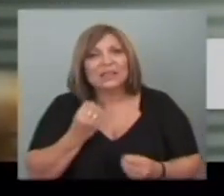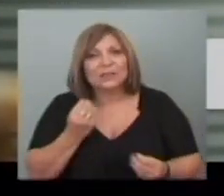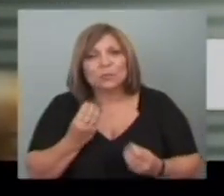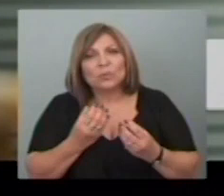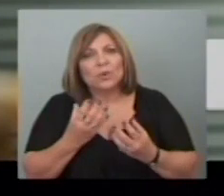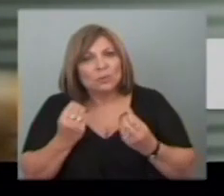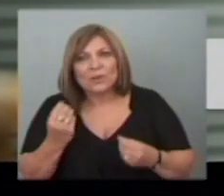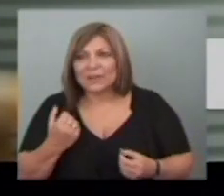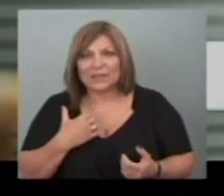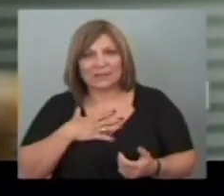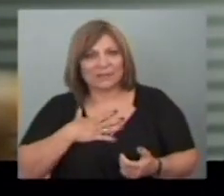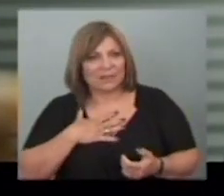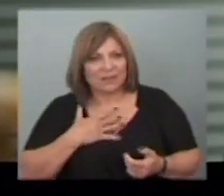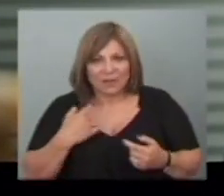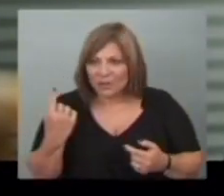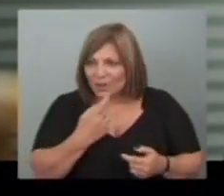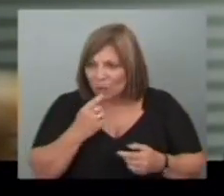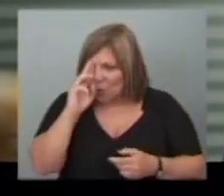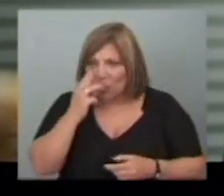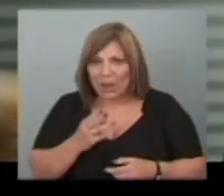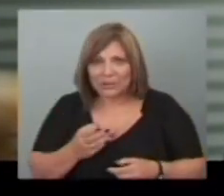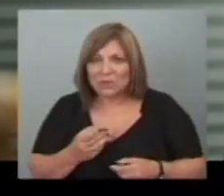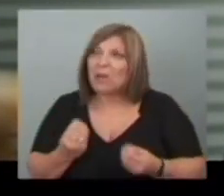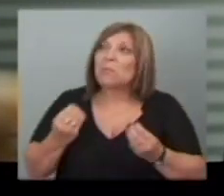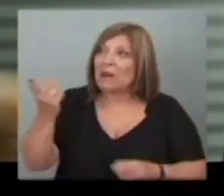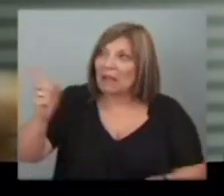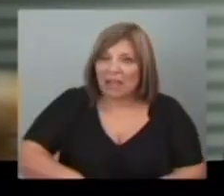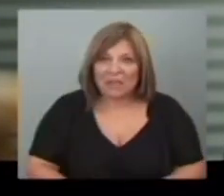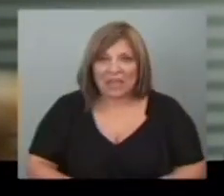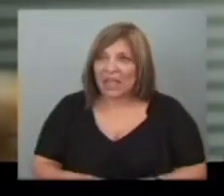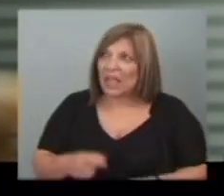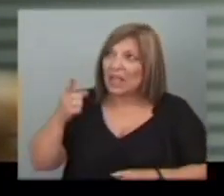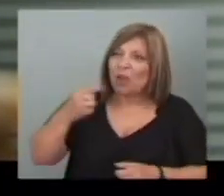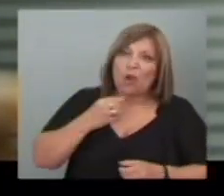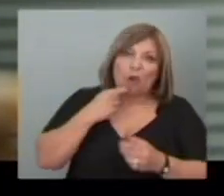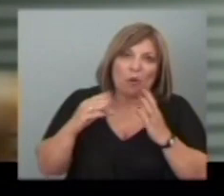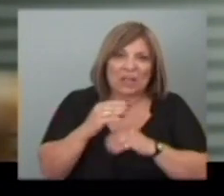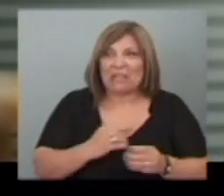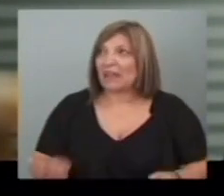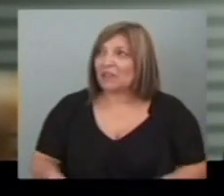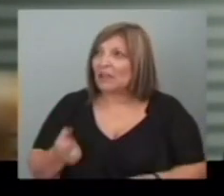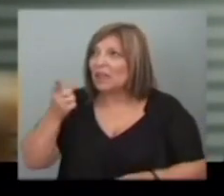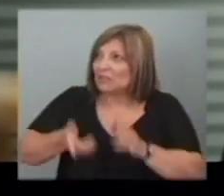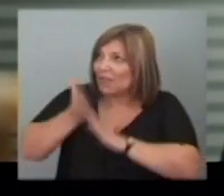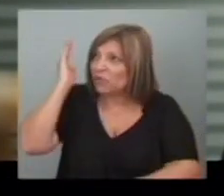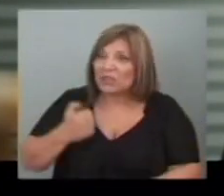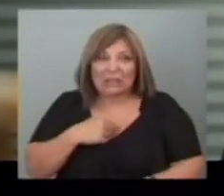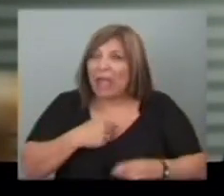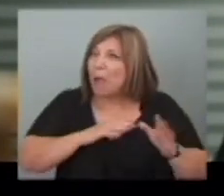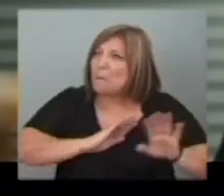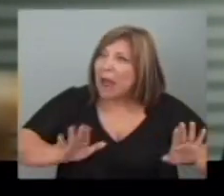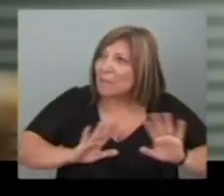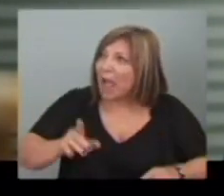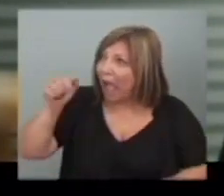muchas veces sienten de parte de los propios uruguayos reacciones negativas y comentarios de tipo de, bueno, te fuiste en el peor momento